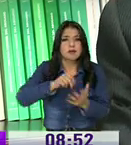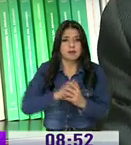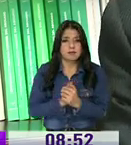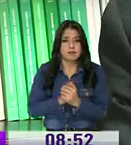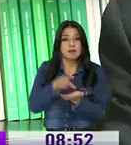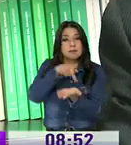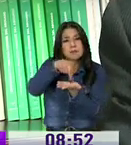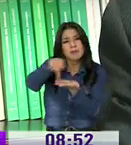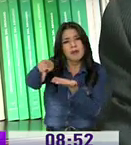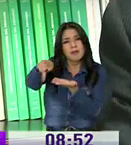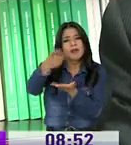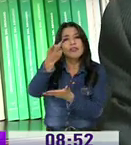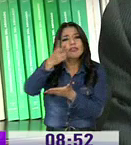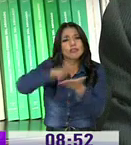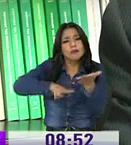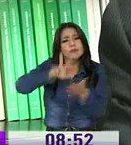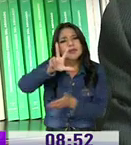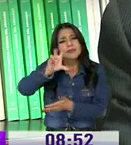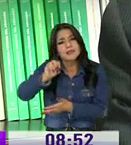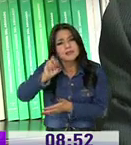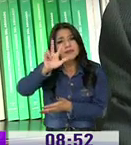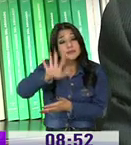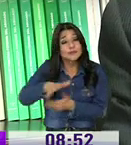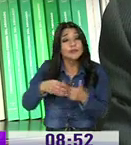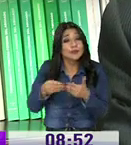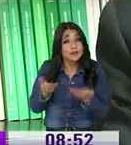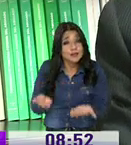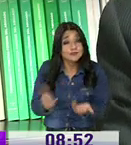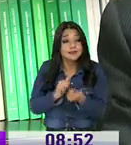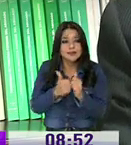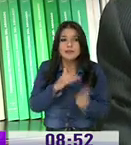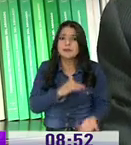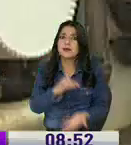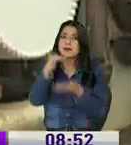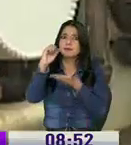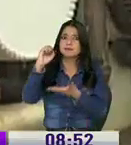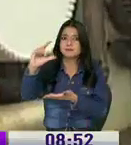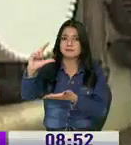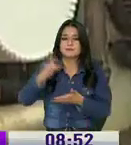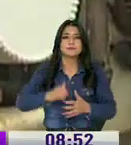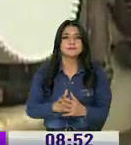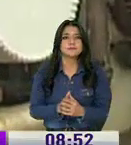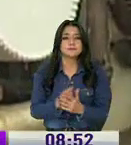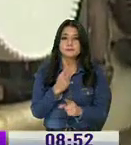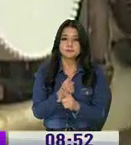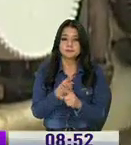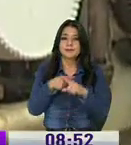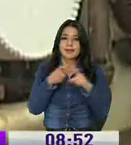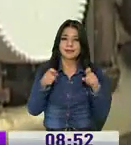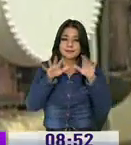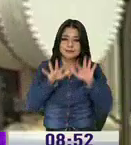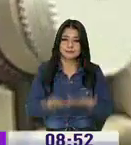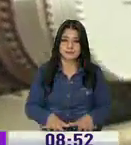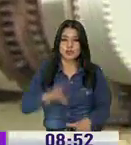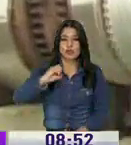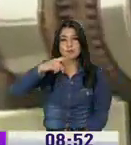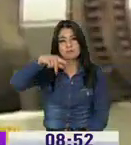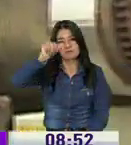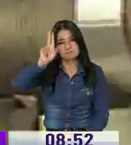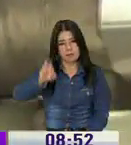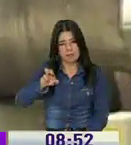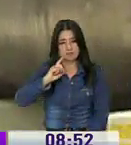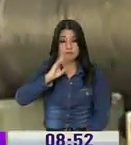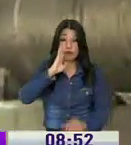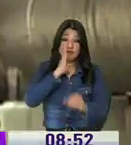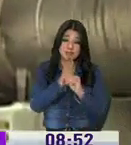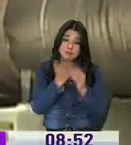les pague más o menos el doble, $30-$35 por cada barril de petróleo. En este sentido, el exsecretario de la OPEP cree que con el fin de